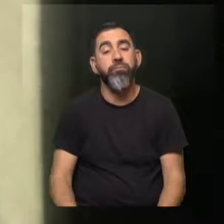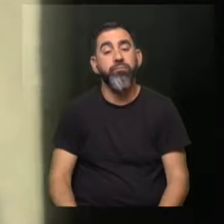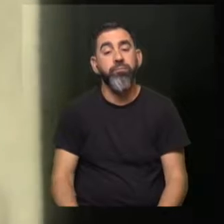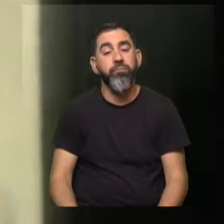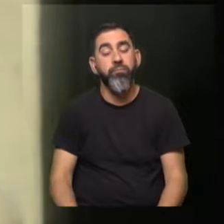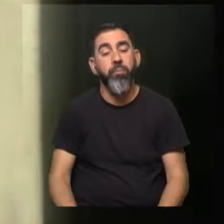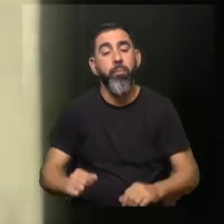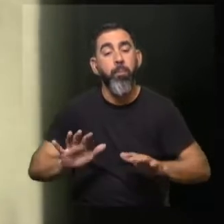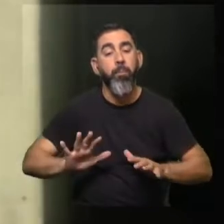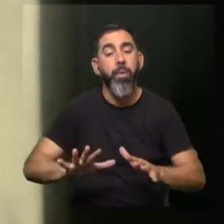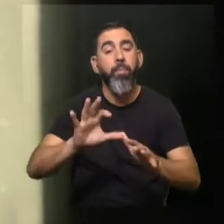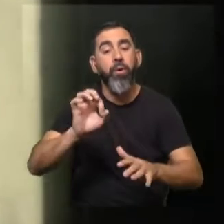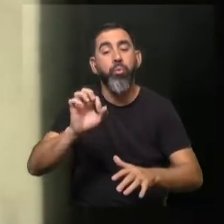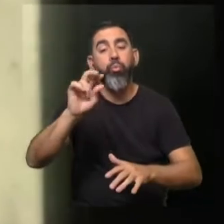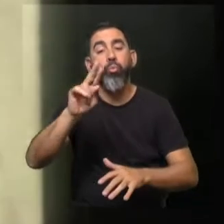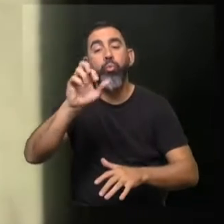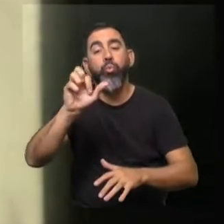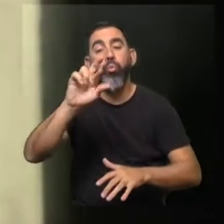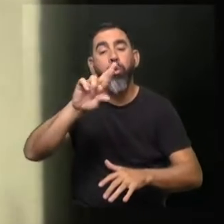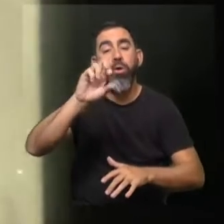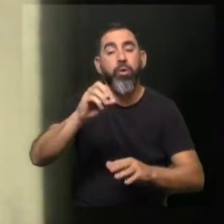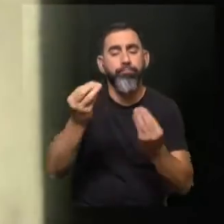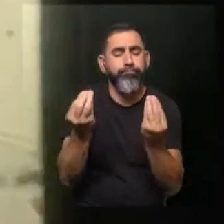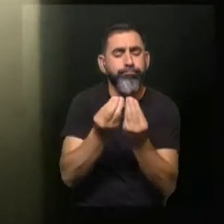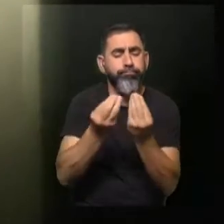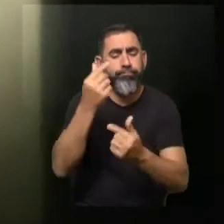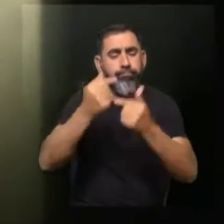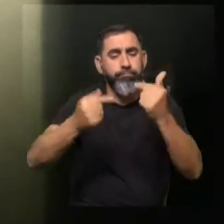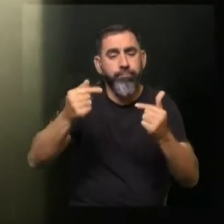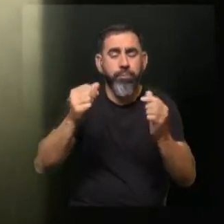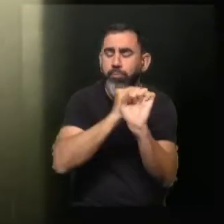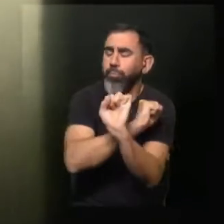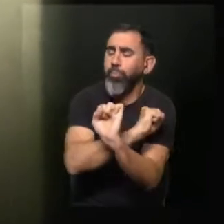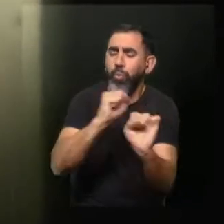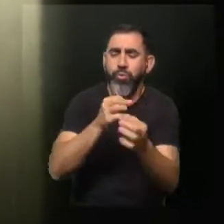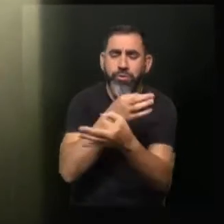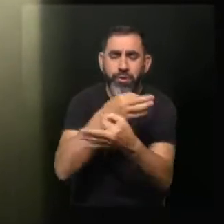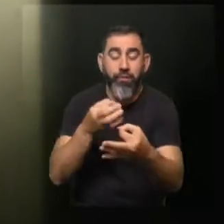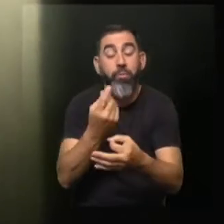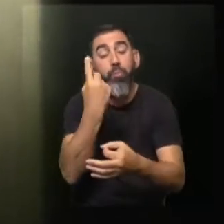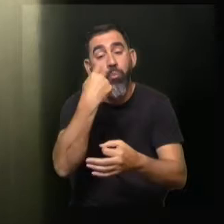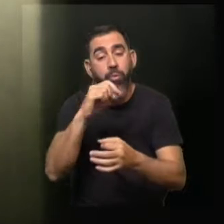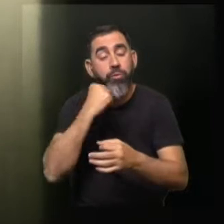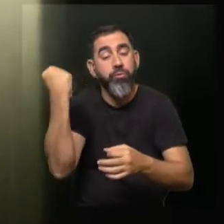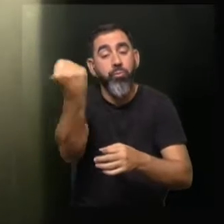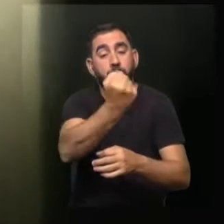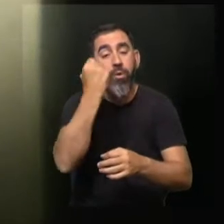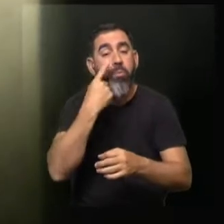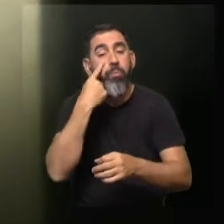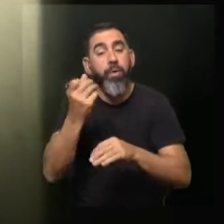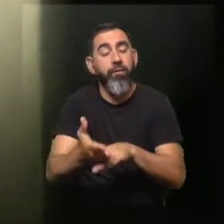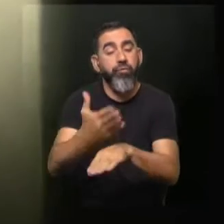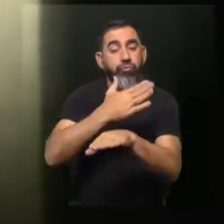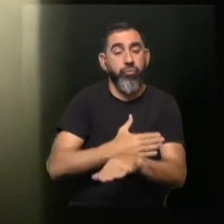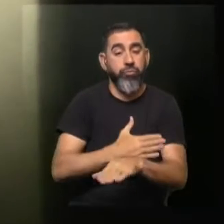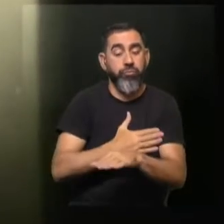Preparar un suero de esta naturaleza en cantidades adecuadas es casi imposible. De ahí la importancia de la prevención,